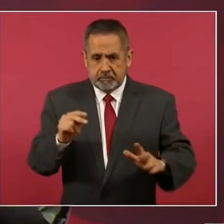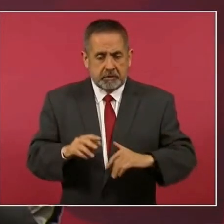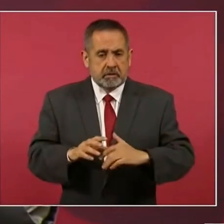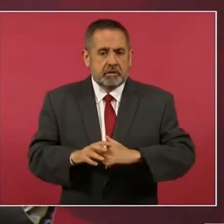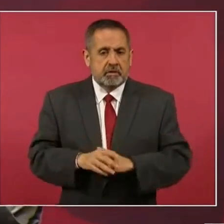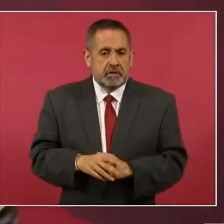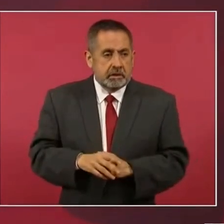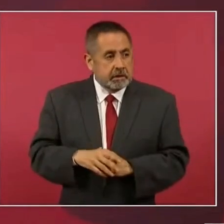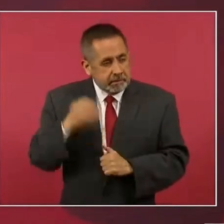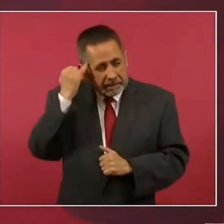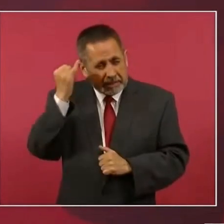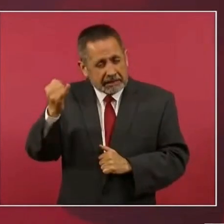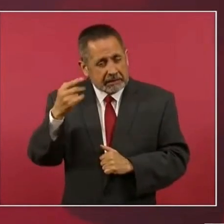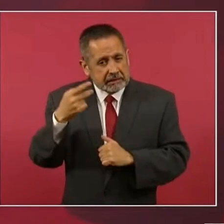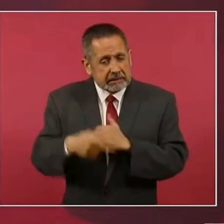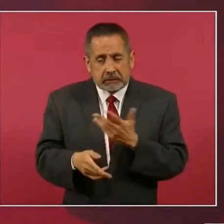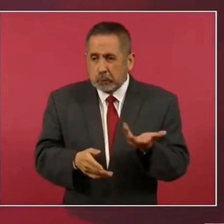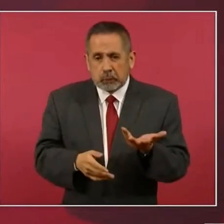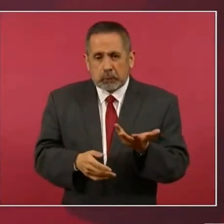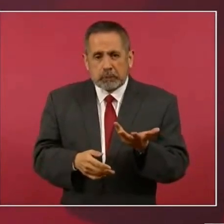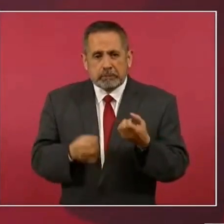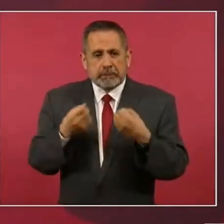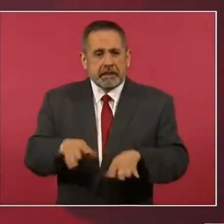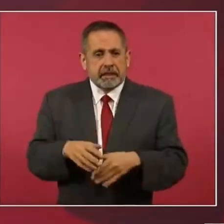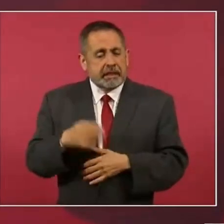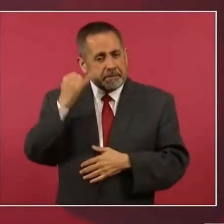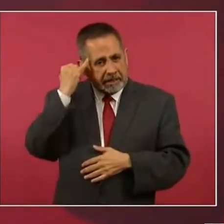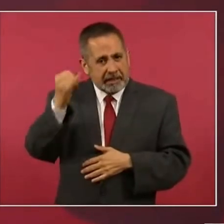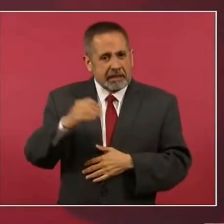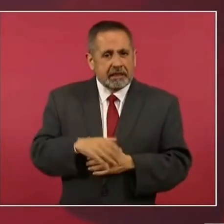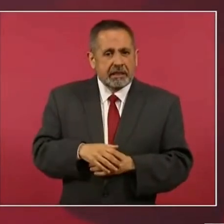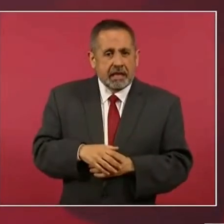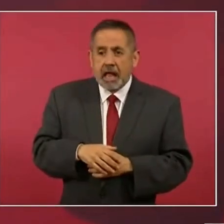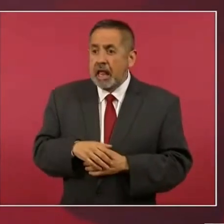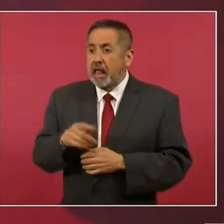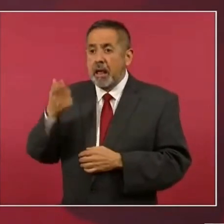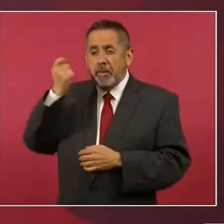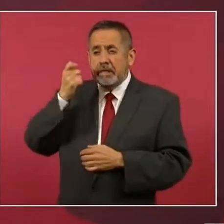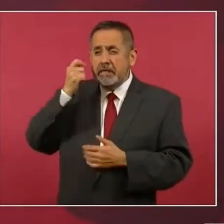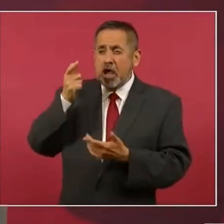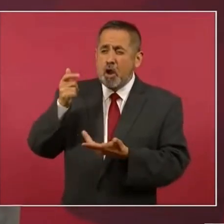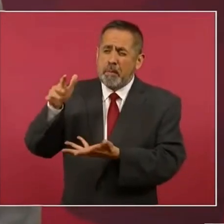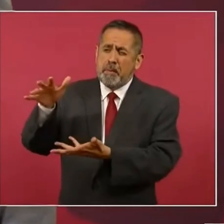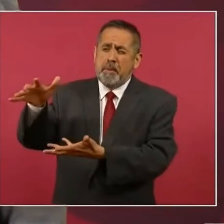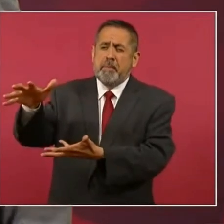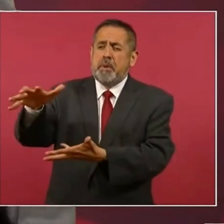Imagínense el riesgo de poner las pensiones